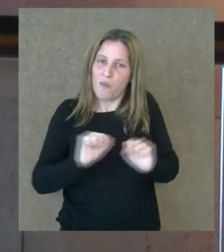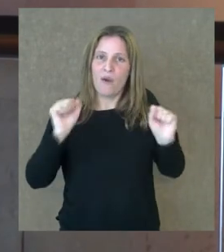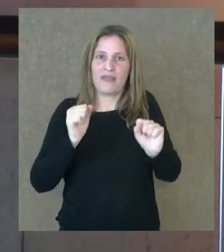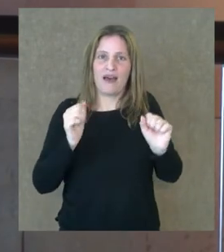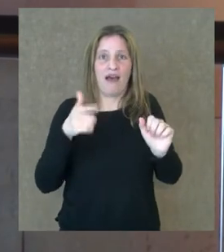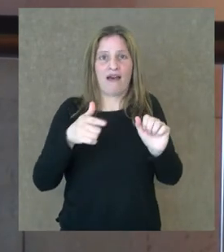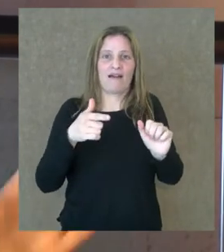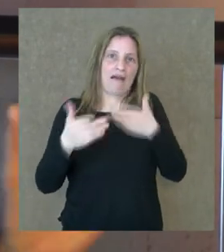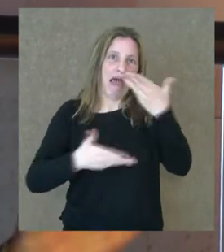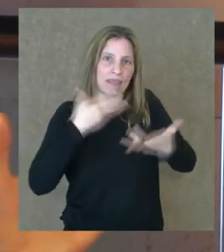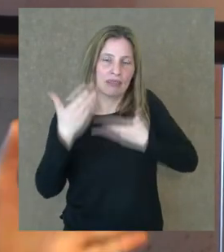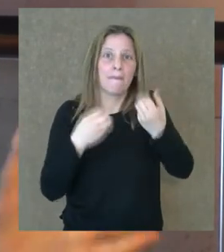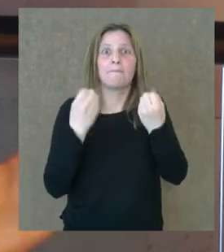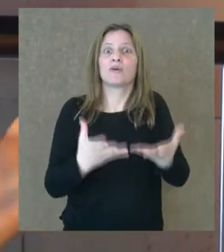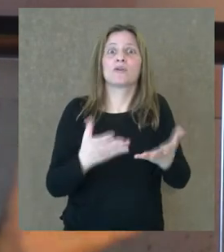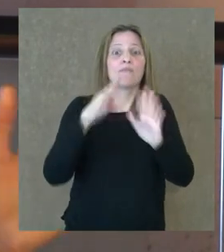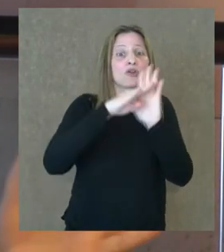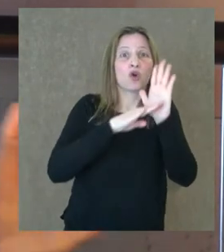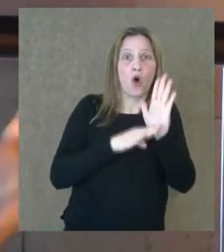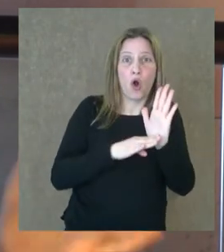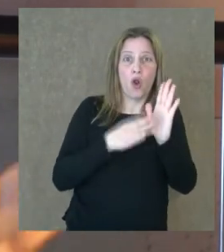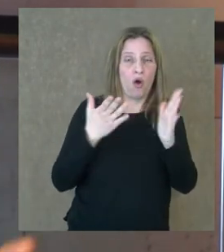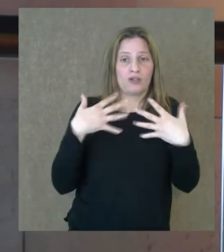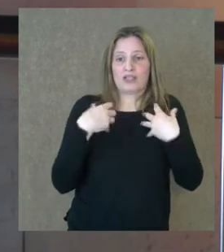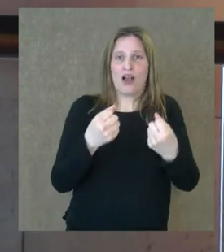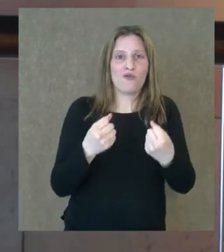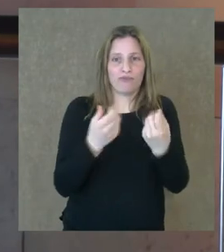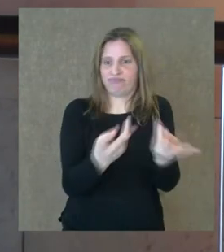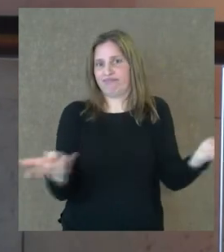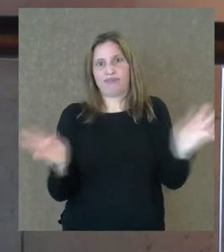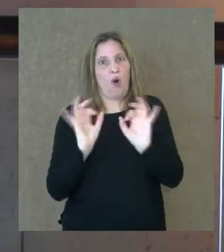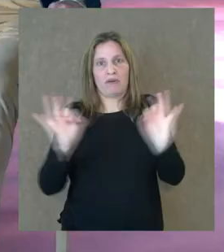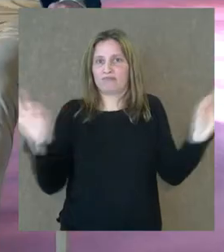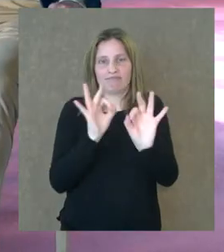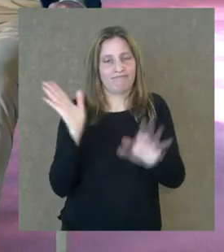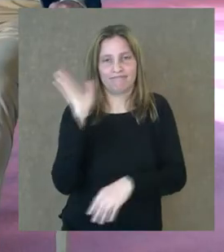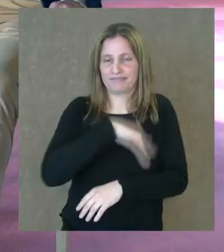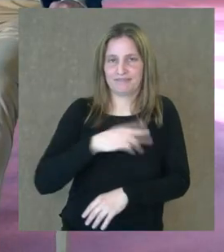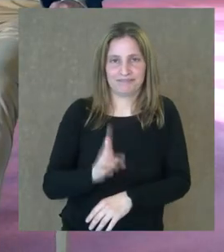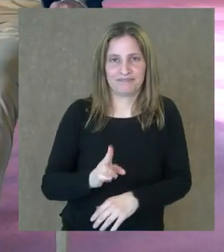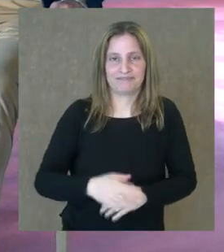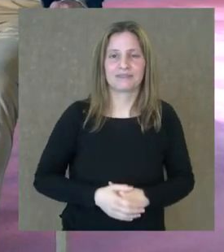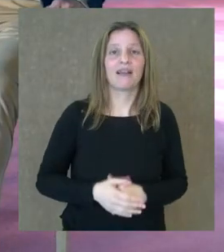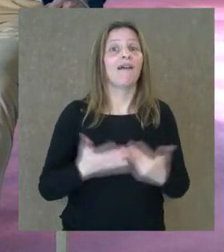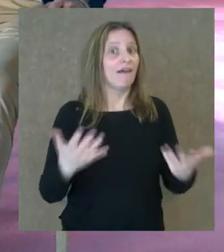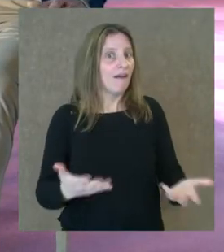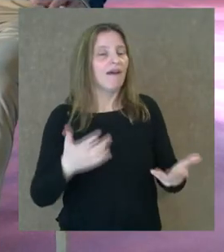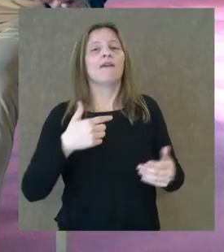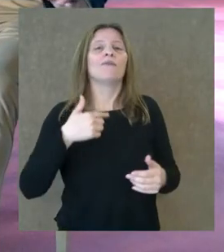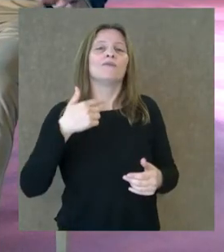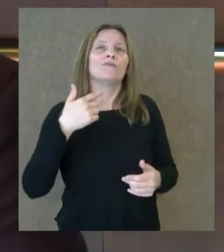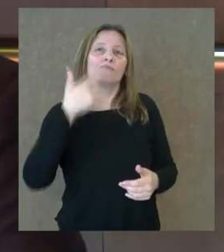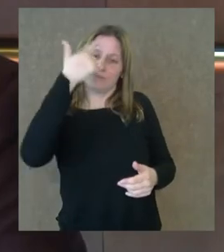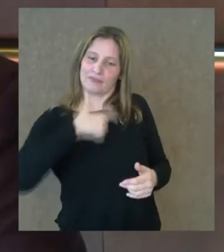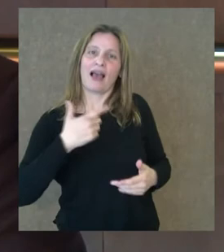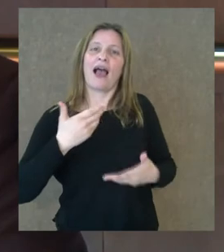abordar este repertorio porque los protocolos sanitarios no permiten una formación orquestal completa en mi caso yo me considero uno de